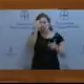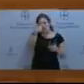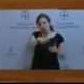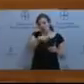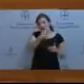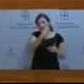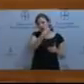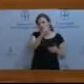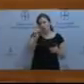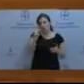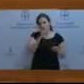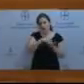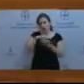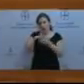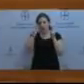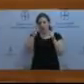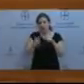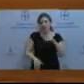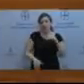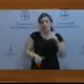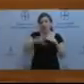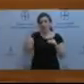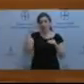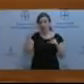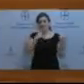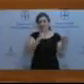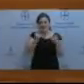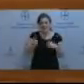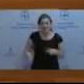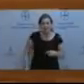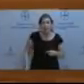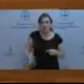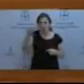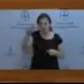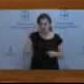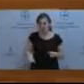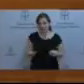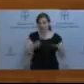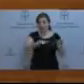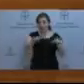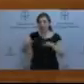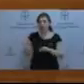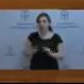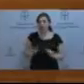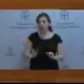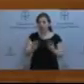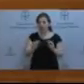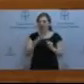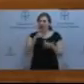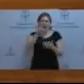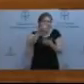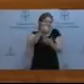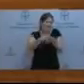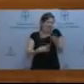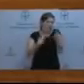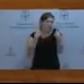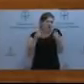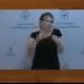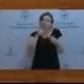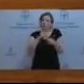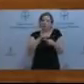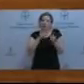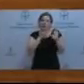200 centros educativos con necesidades importantes en sus instalaciones, y no voy a hacer ahora un listado porque no es el motivo de esta interpelación.